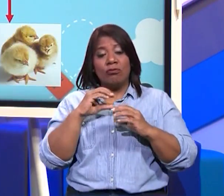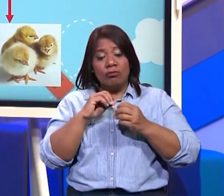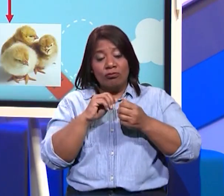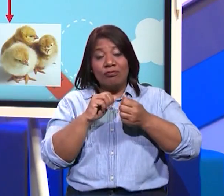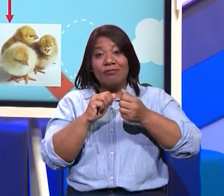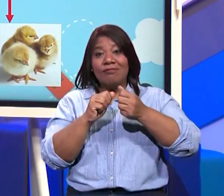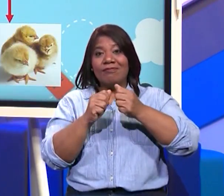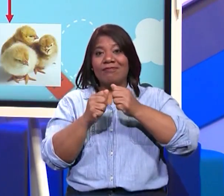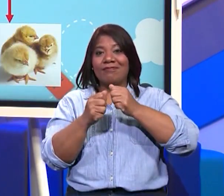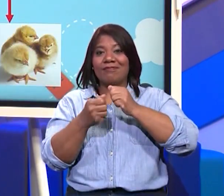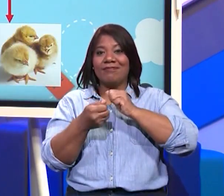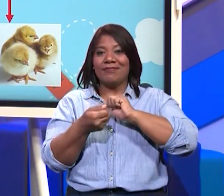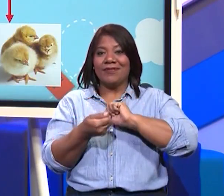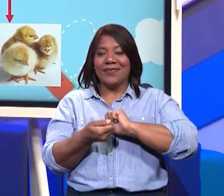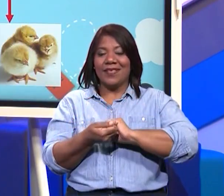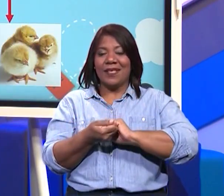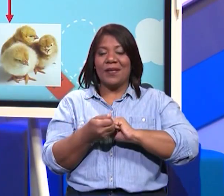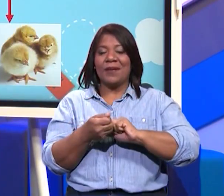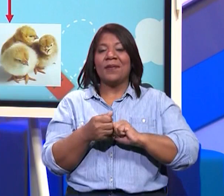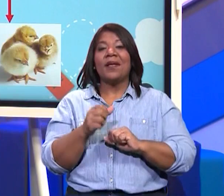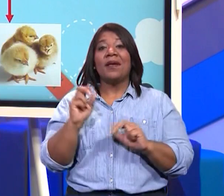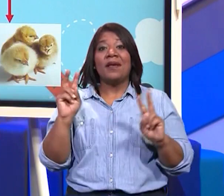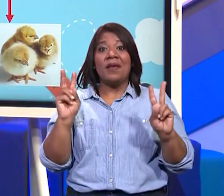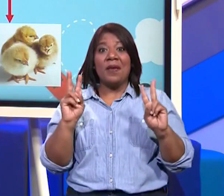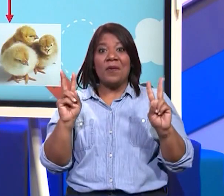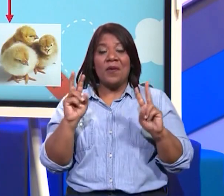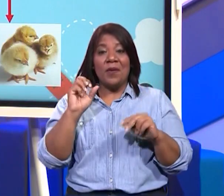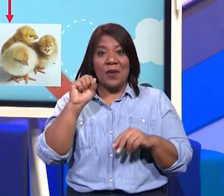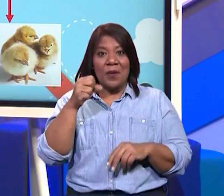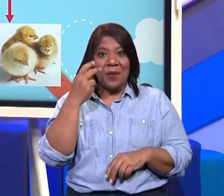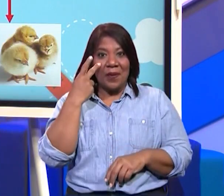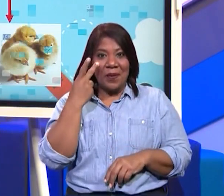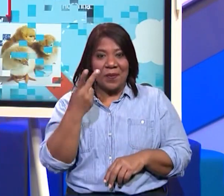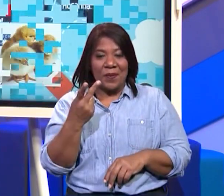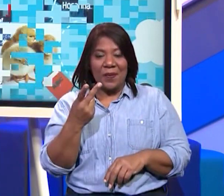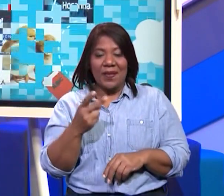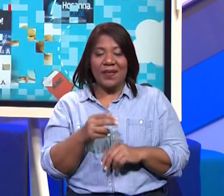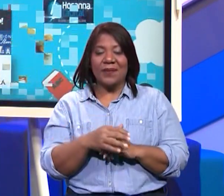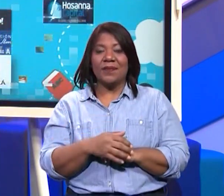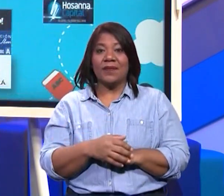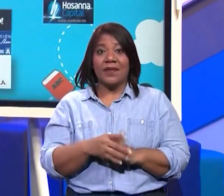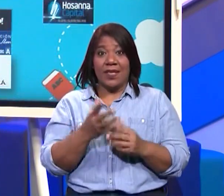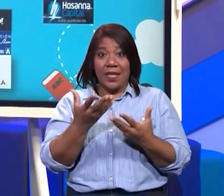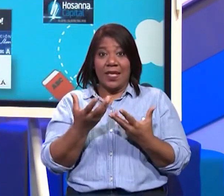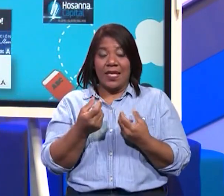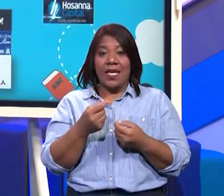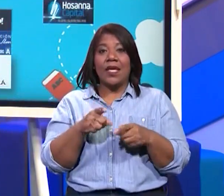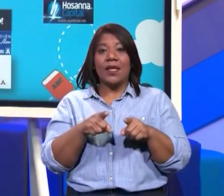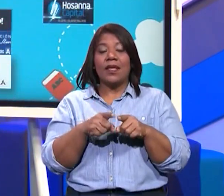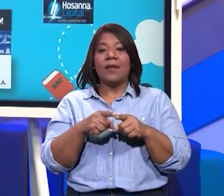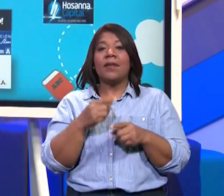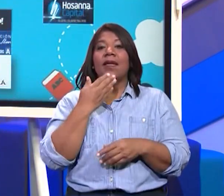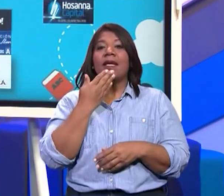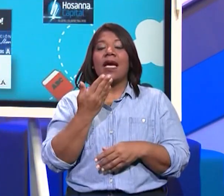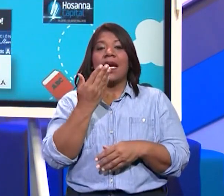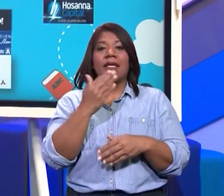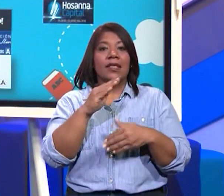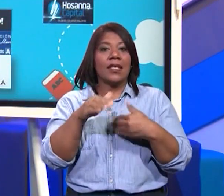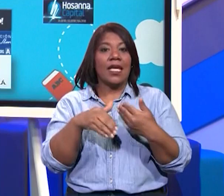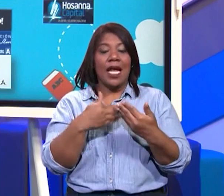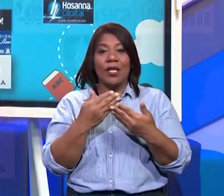de etapas hasta convertirse en lo que observamos. Muy bien. Quiero entonces agradecer a todos esos medios